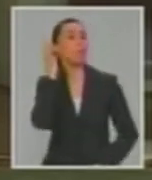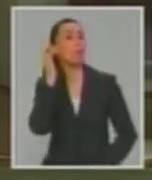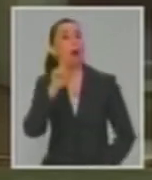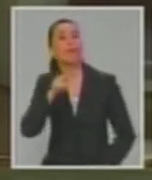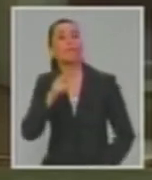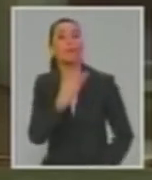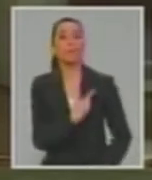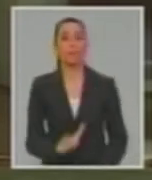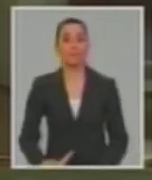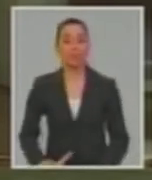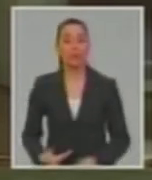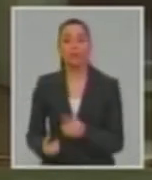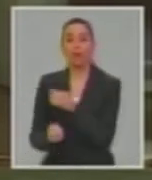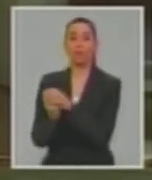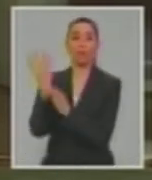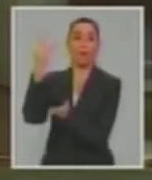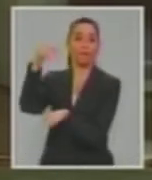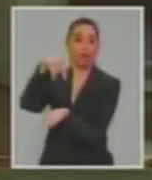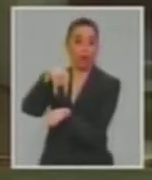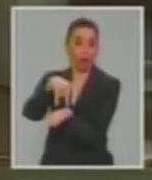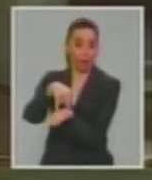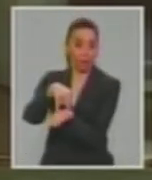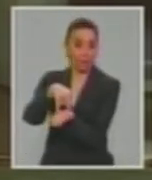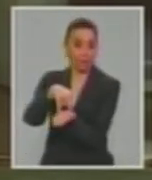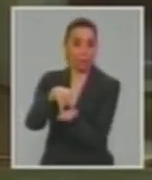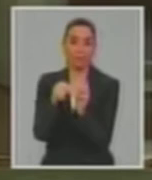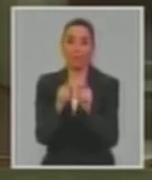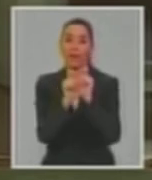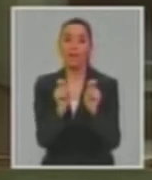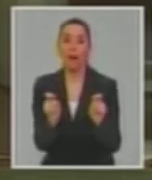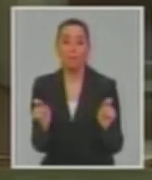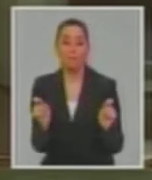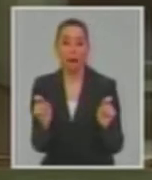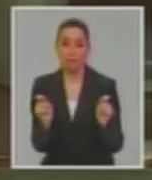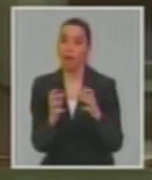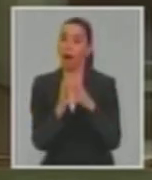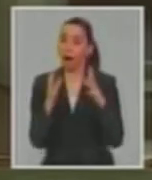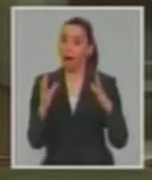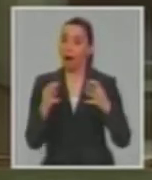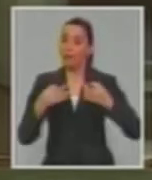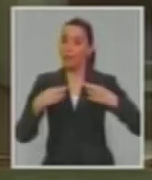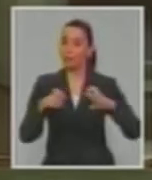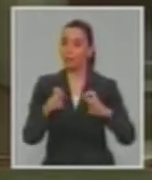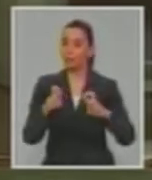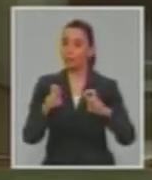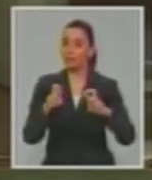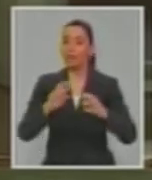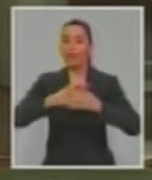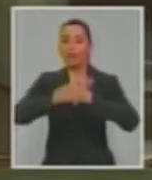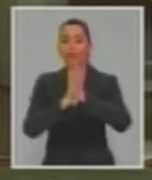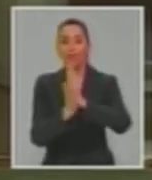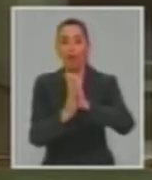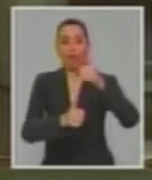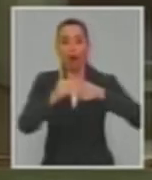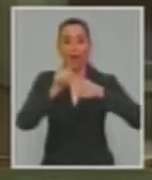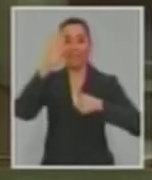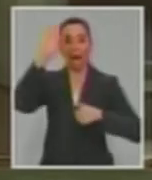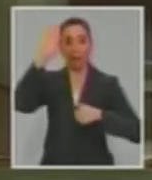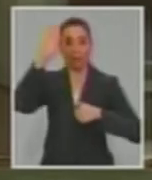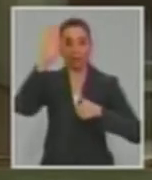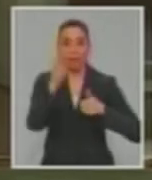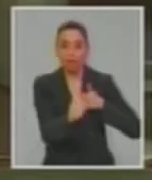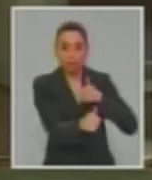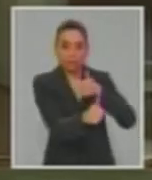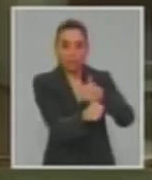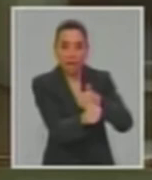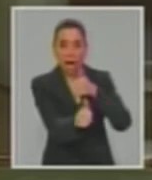presidente y un nuevo Congreso. Esta campaña es una gran oportunidad para que todos los candidatos se